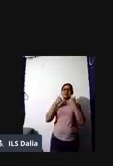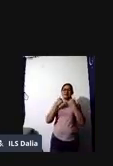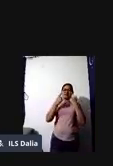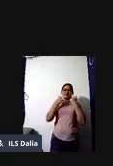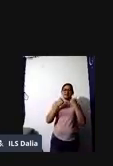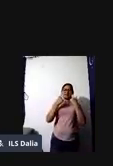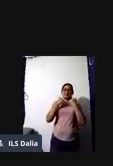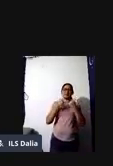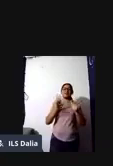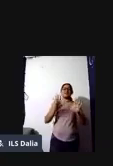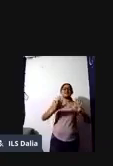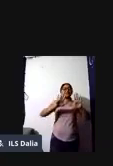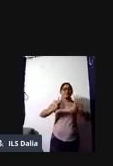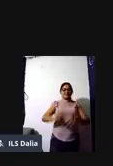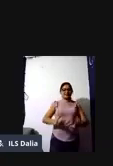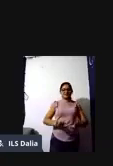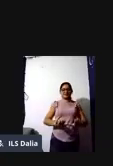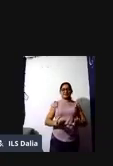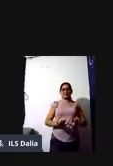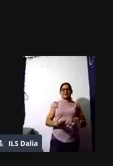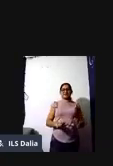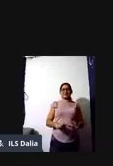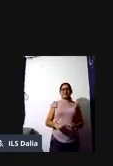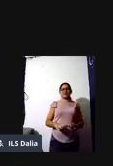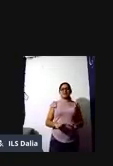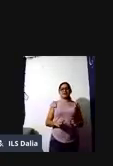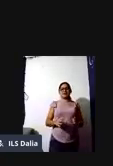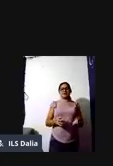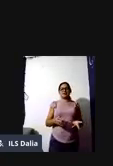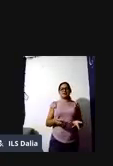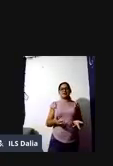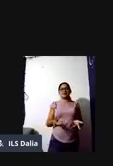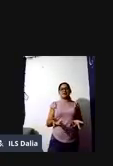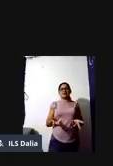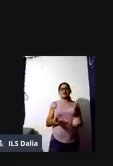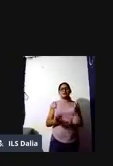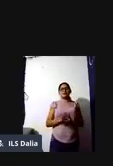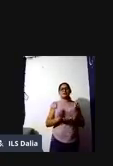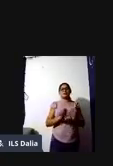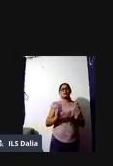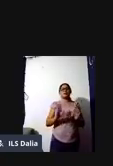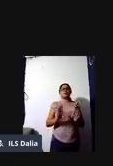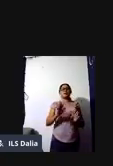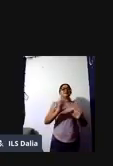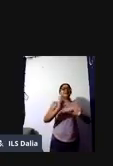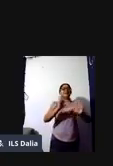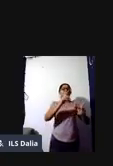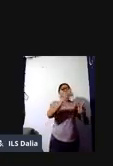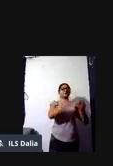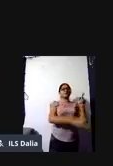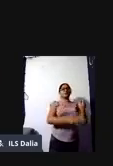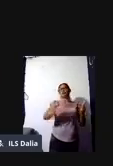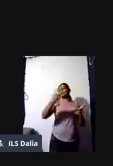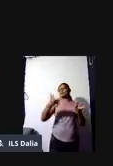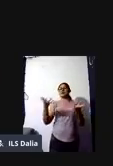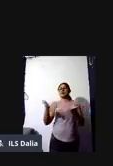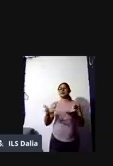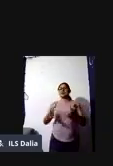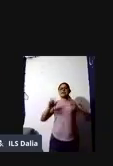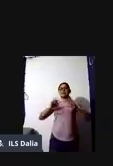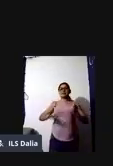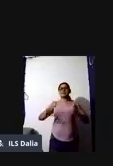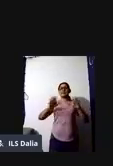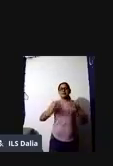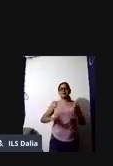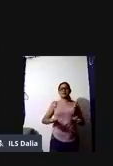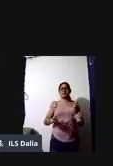con un proceso de contención o más bien de cierre, con una actividad o técnica de cierre que nos ayudó,